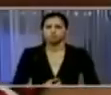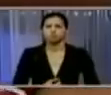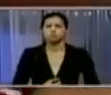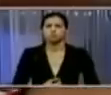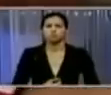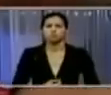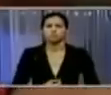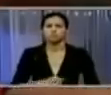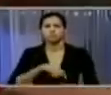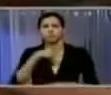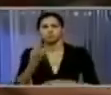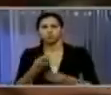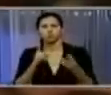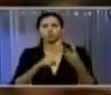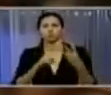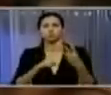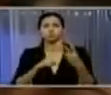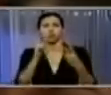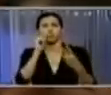y Leonel Fernández.